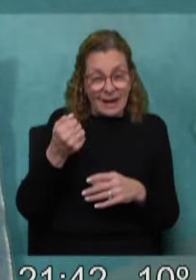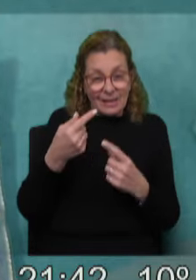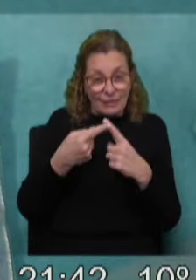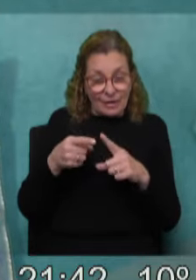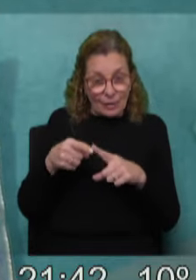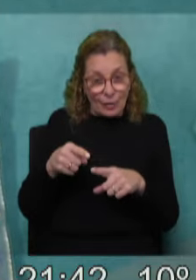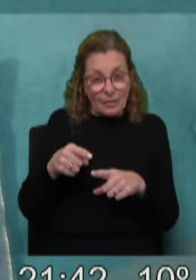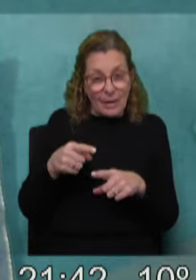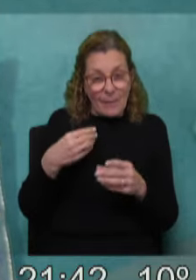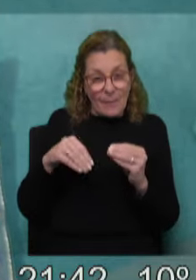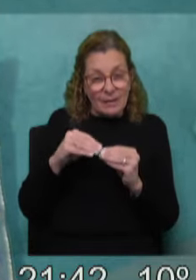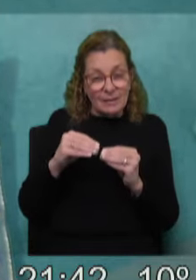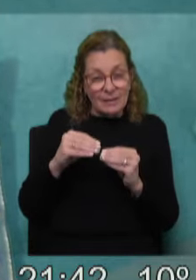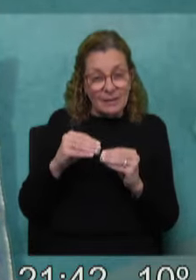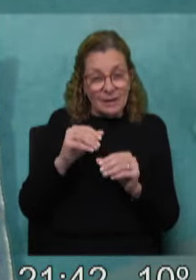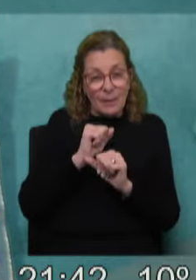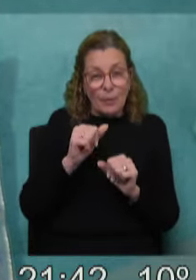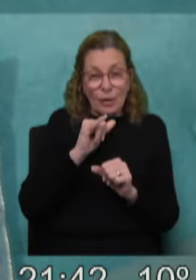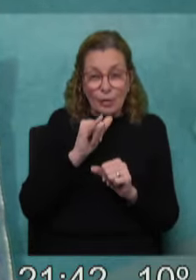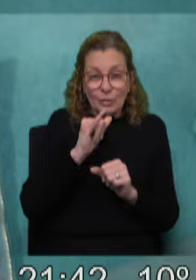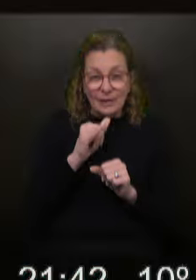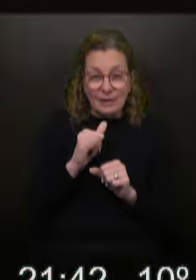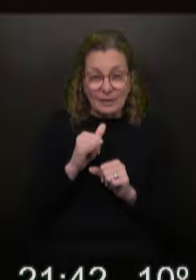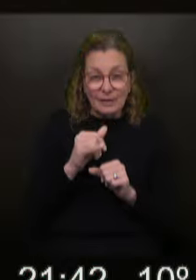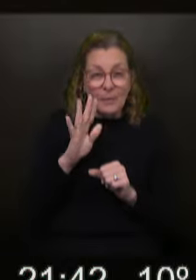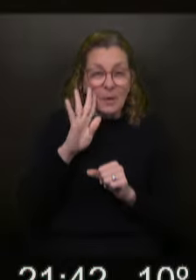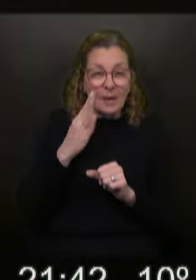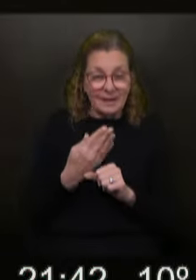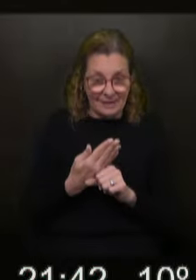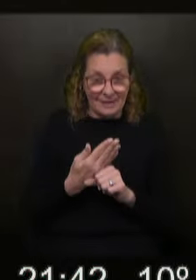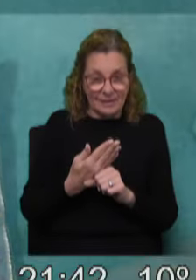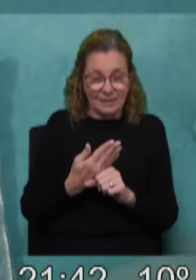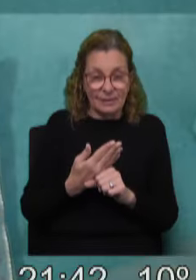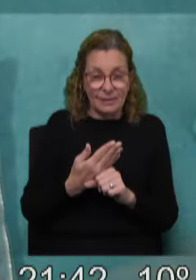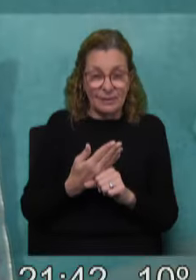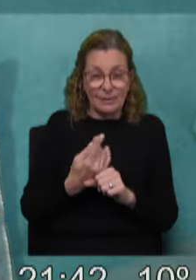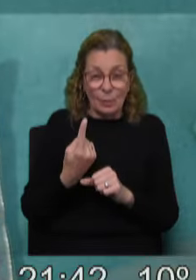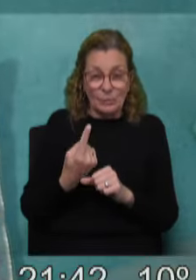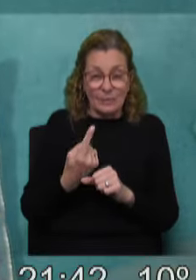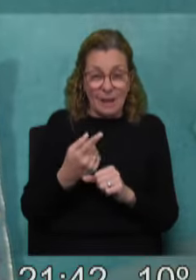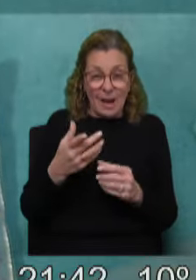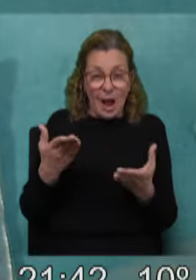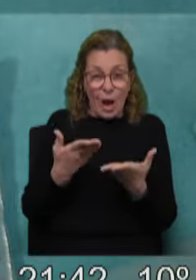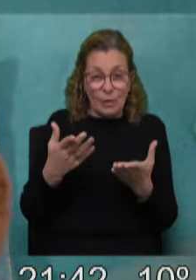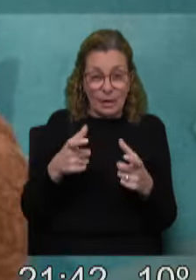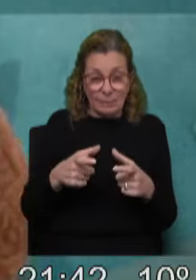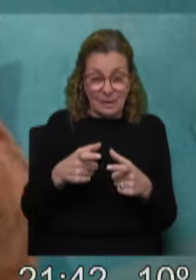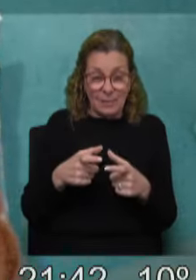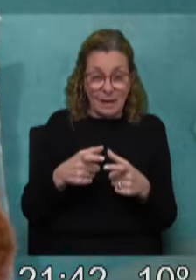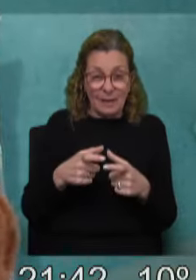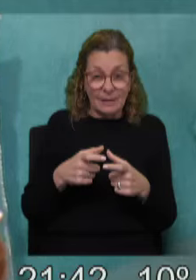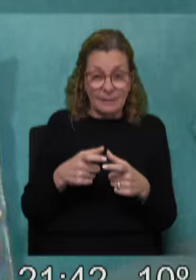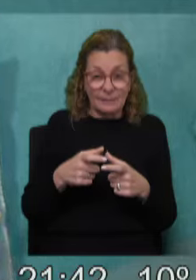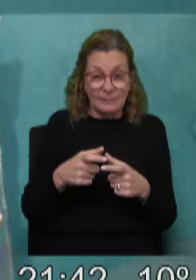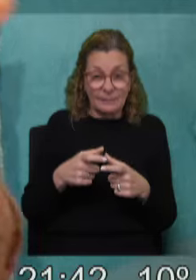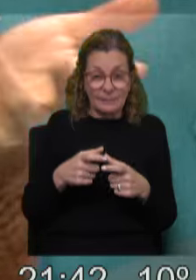cosas, creo que más cosas de las que puedo contar. Oh. Me parece. No sé, no, grabé un tema de él que sale ahora, o sea, produje